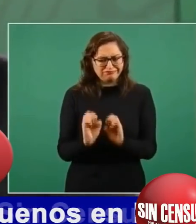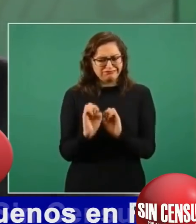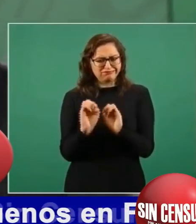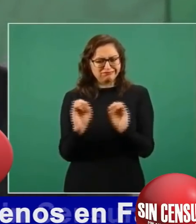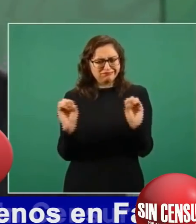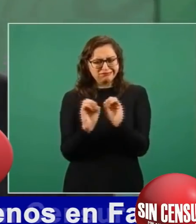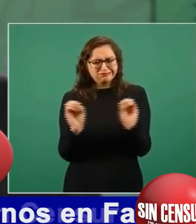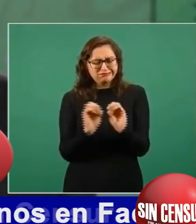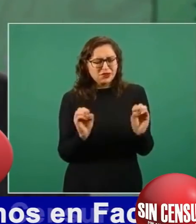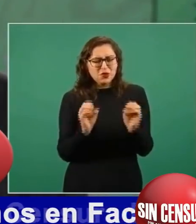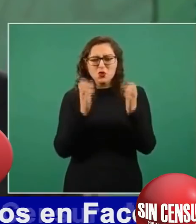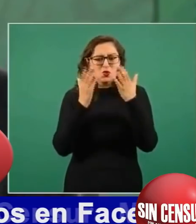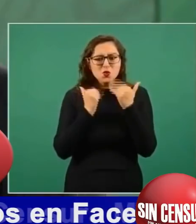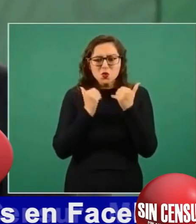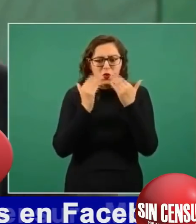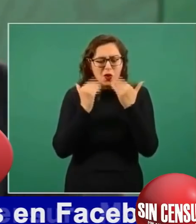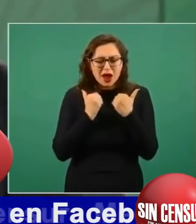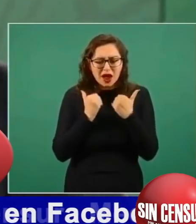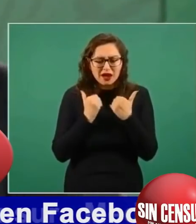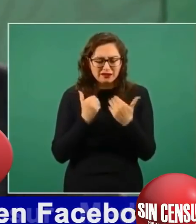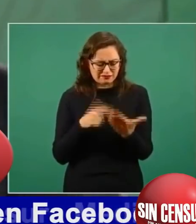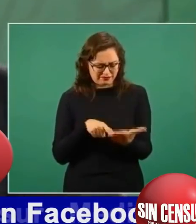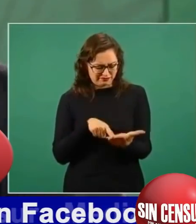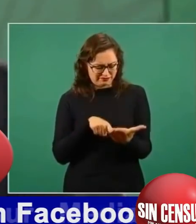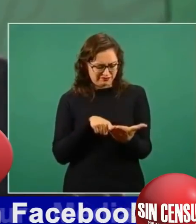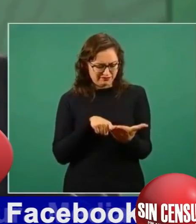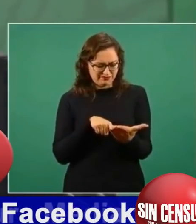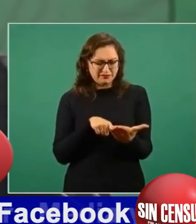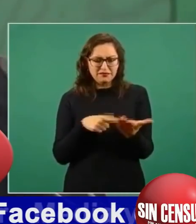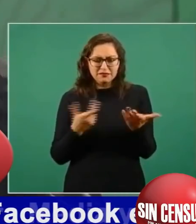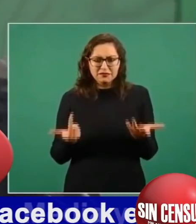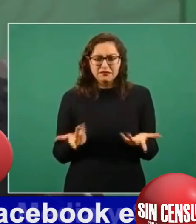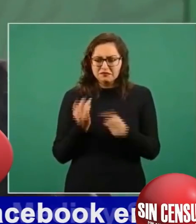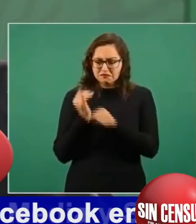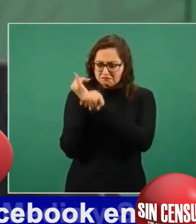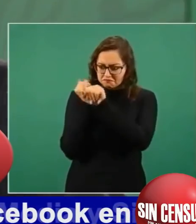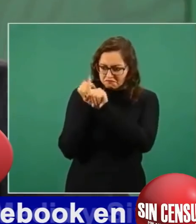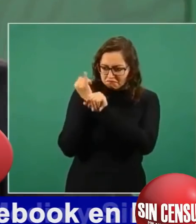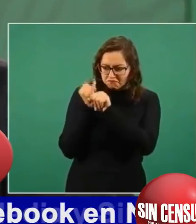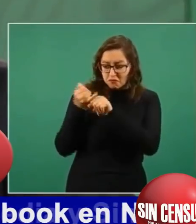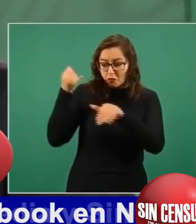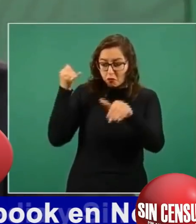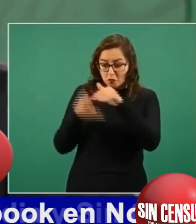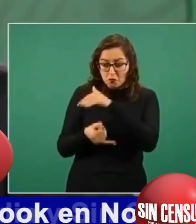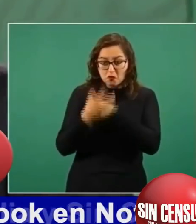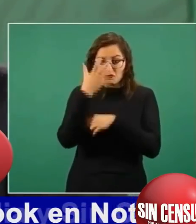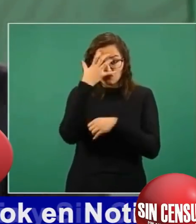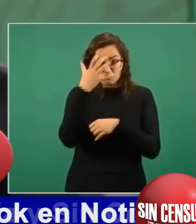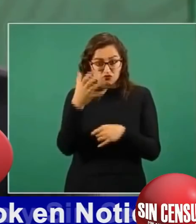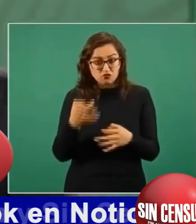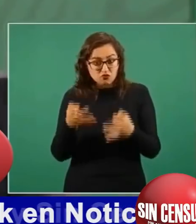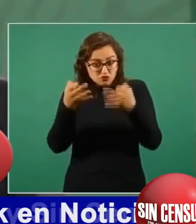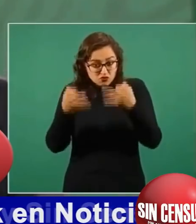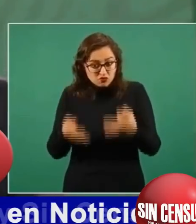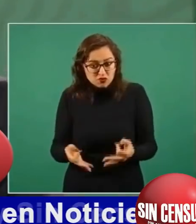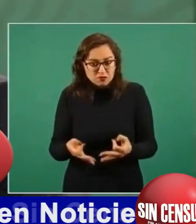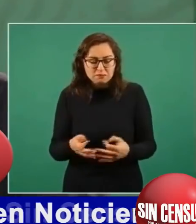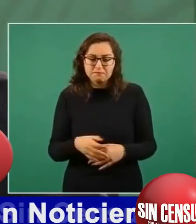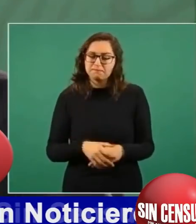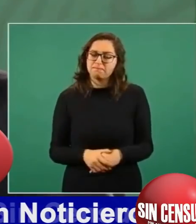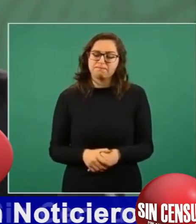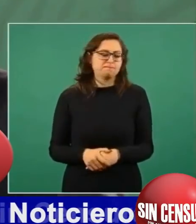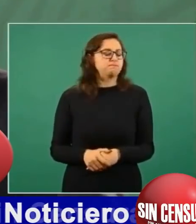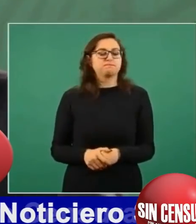de que no era una investigación seria, de que habían fabricado